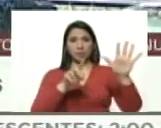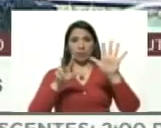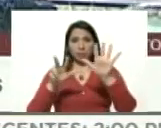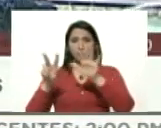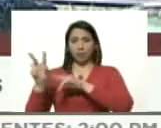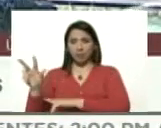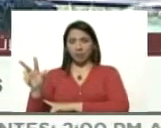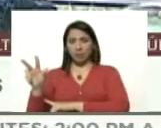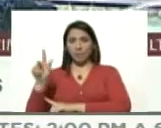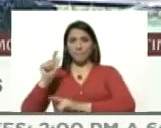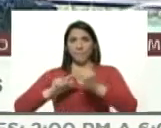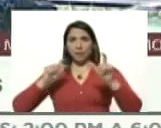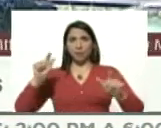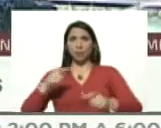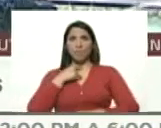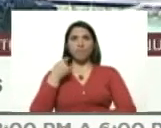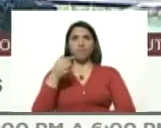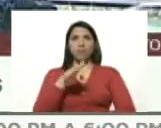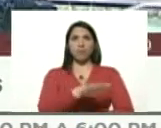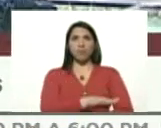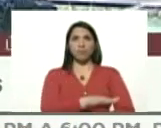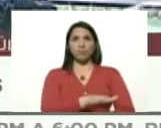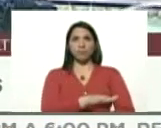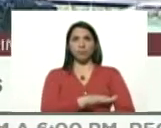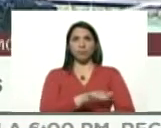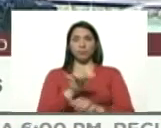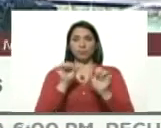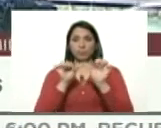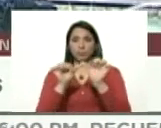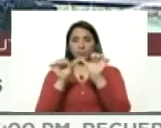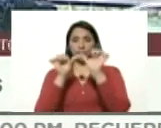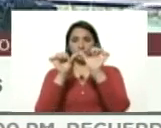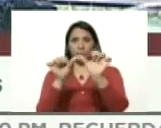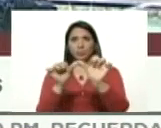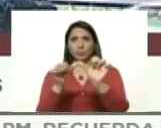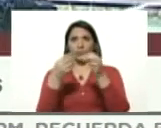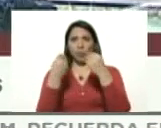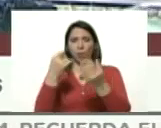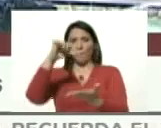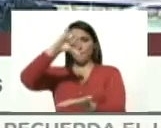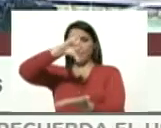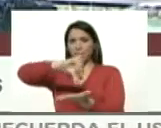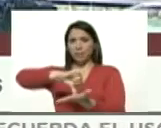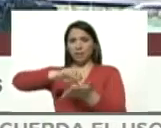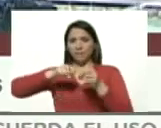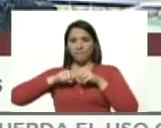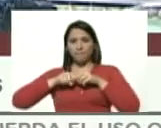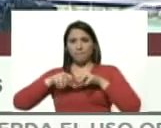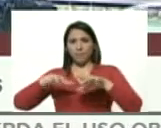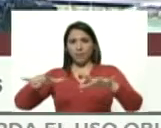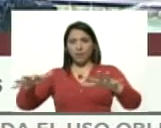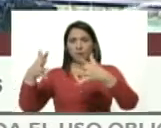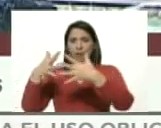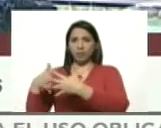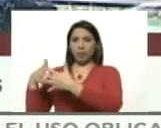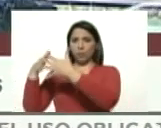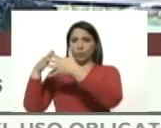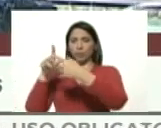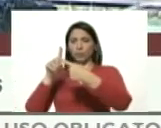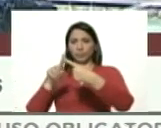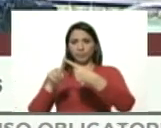314.683 personas fallecidas. Se mantiene como epicentro de la pandemia Estados Unidos de